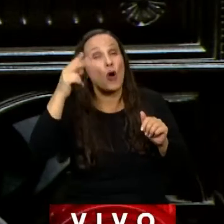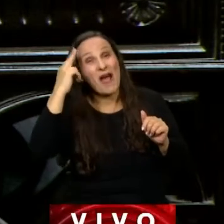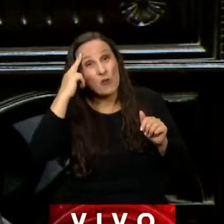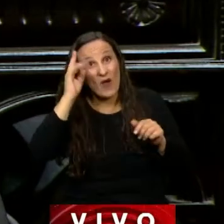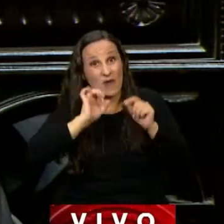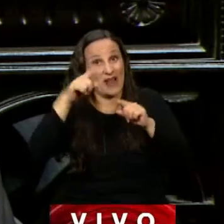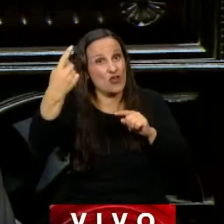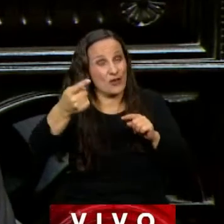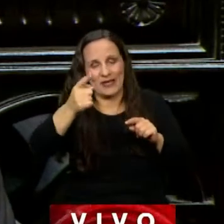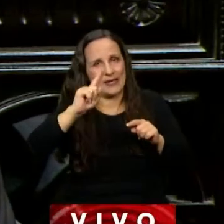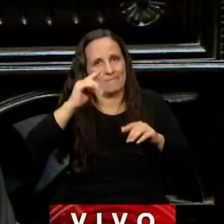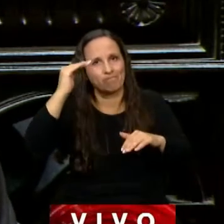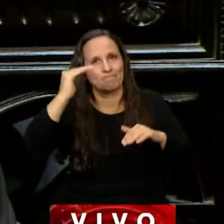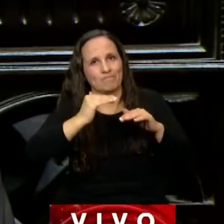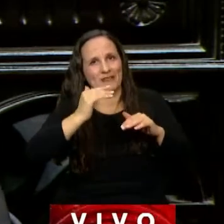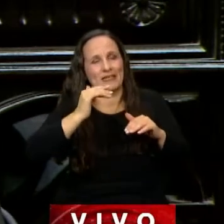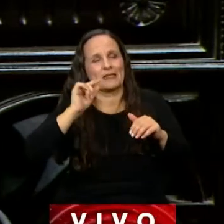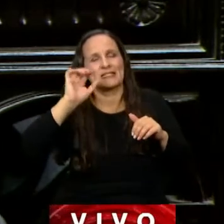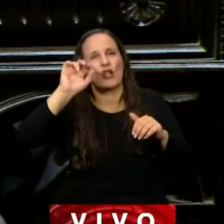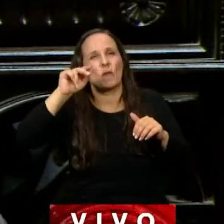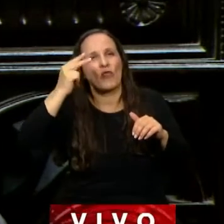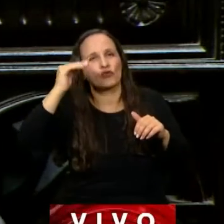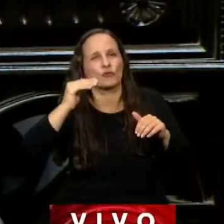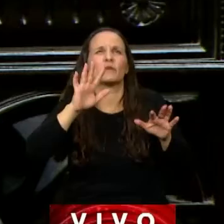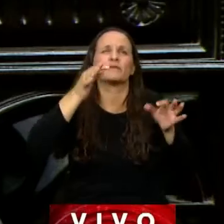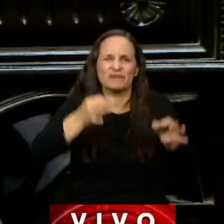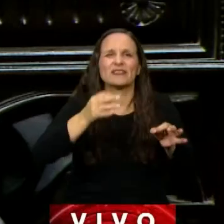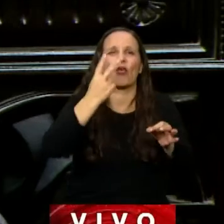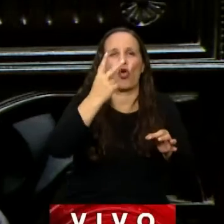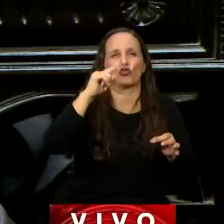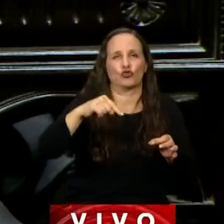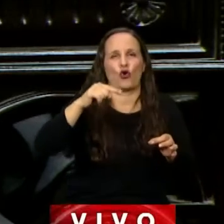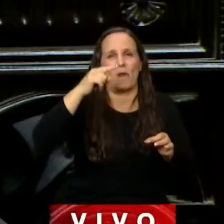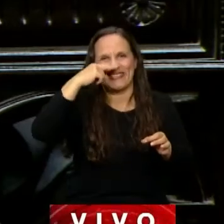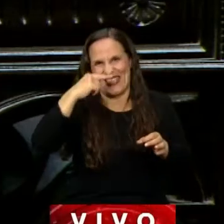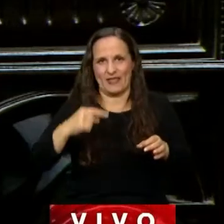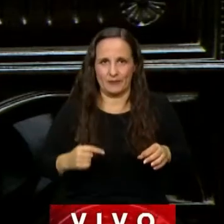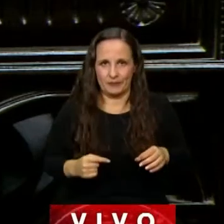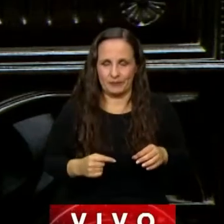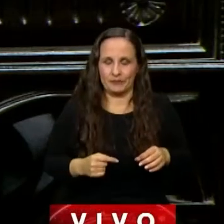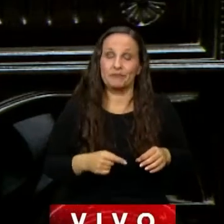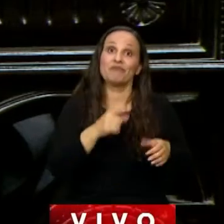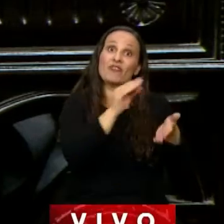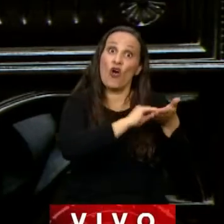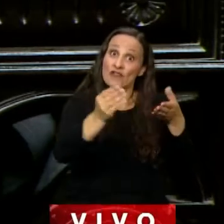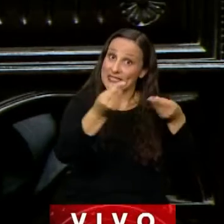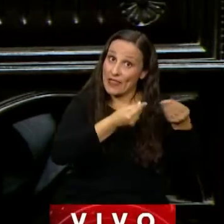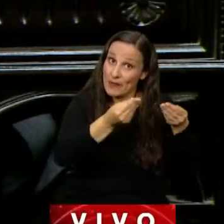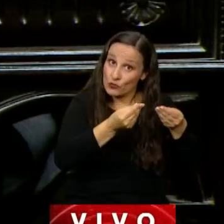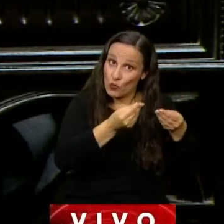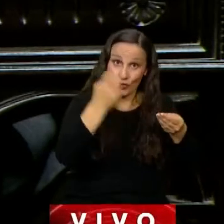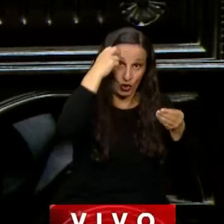del 2023 bajó otra 0,2 y está en 2,7. También la Oficina de Presupuesto del